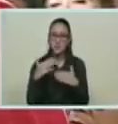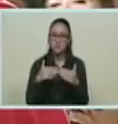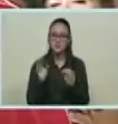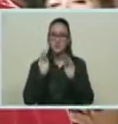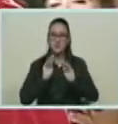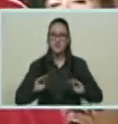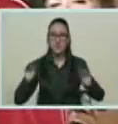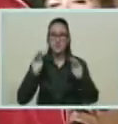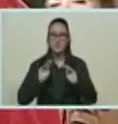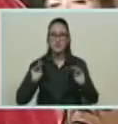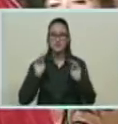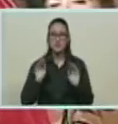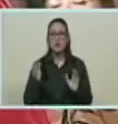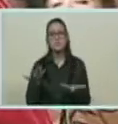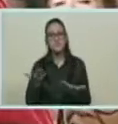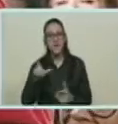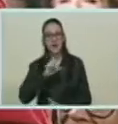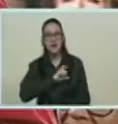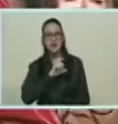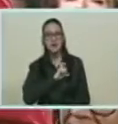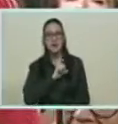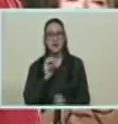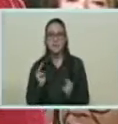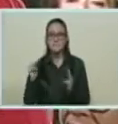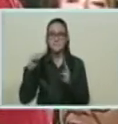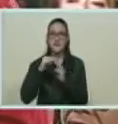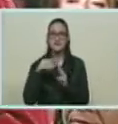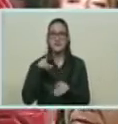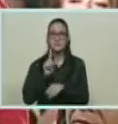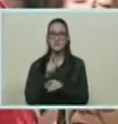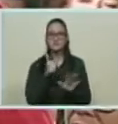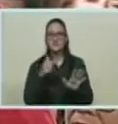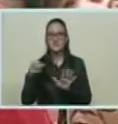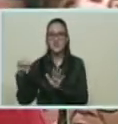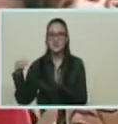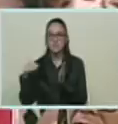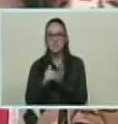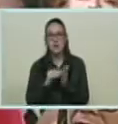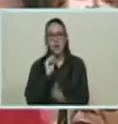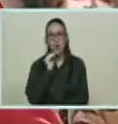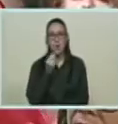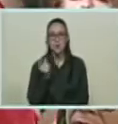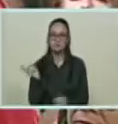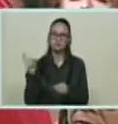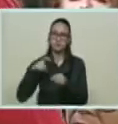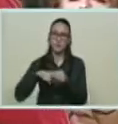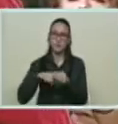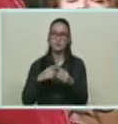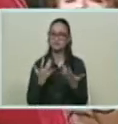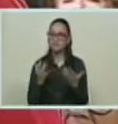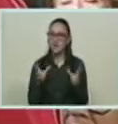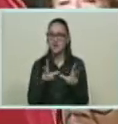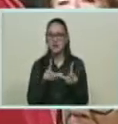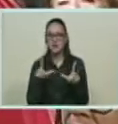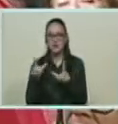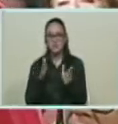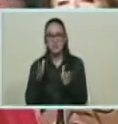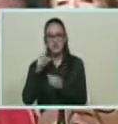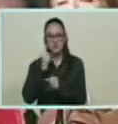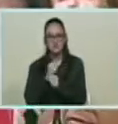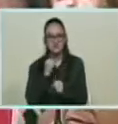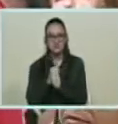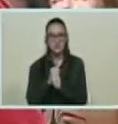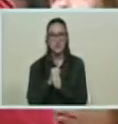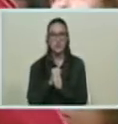de formación en el mes de enero para alcanzar la meta de los primeros 600.000 jóvenes incorporados ya definitivamente en el Plan Chamba